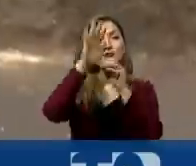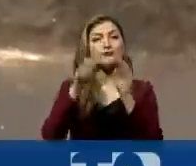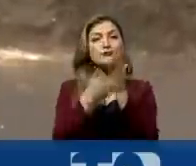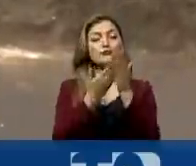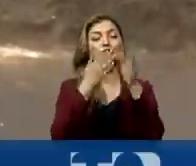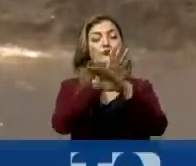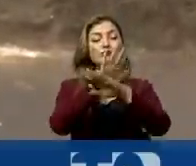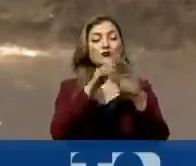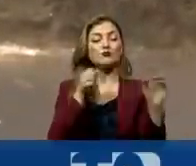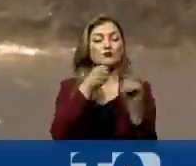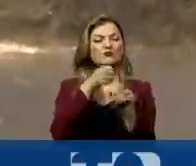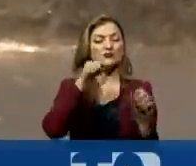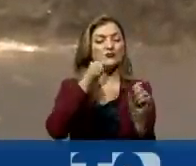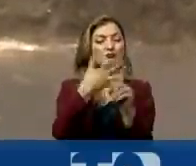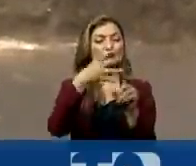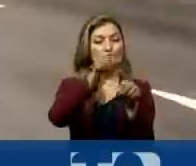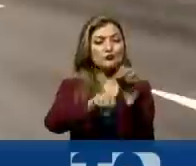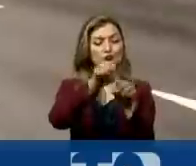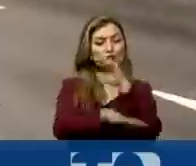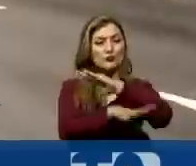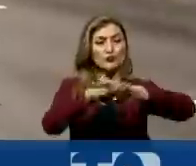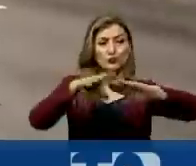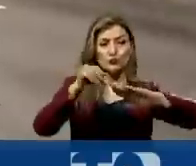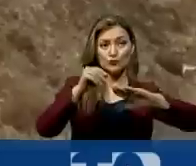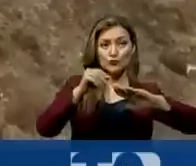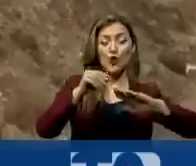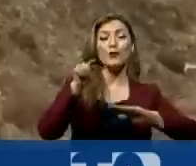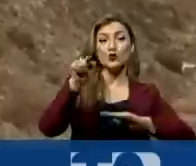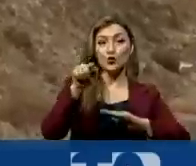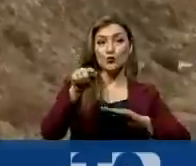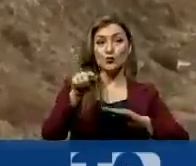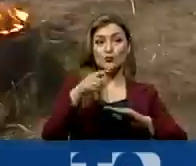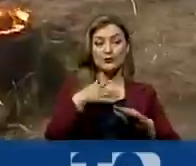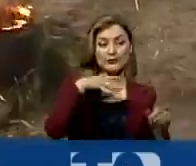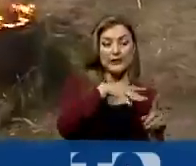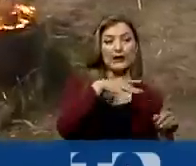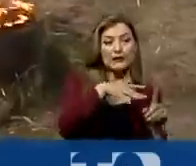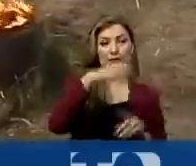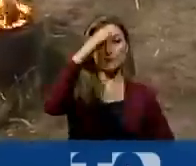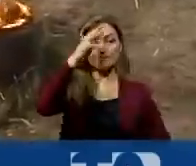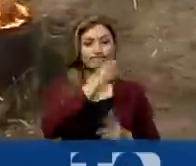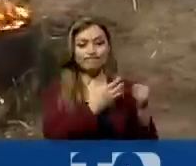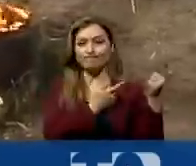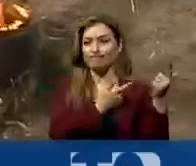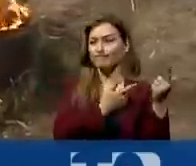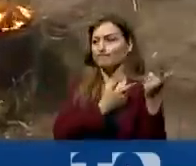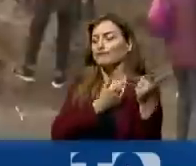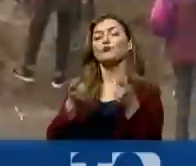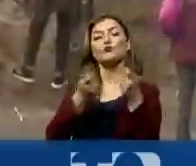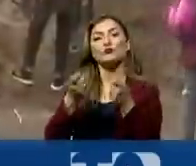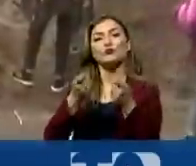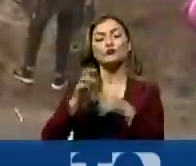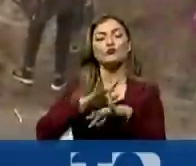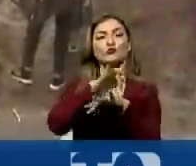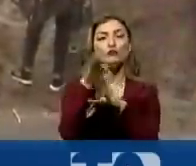pozos petroleros lo que llevó a que éstos sean militarizados es lo que puso en contexto las declaraciones del presidente guillermo lazo de esta madrugada donde